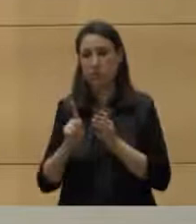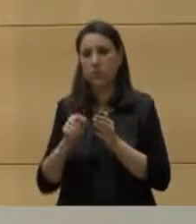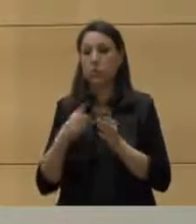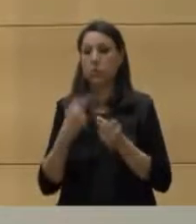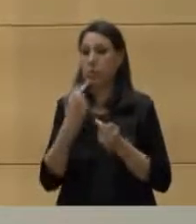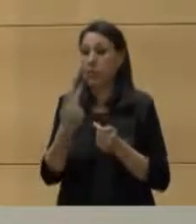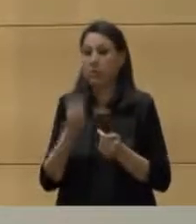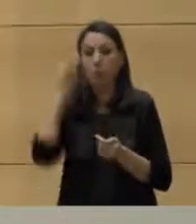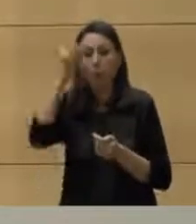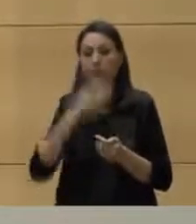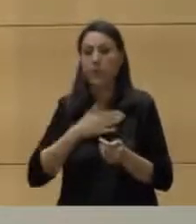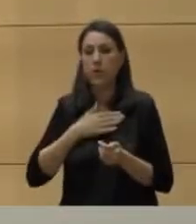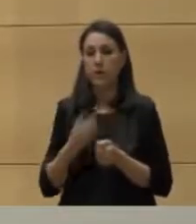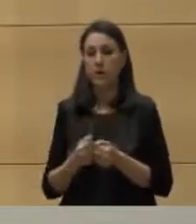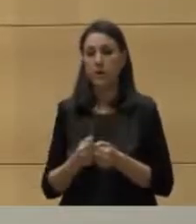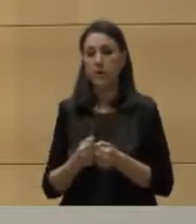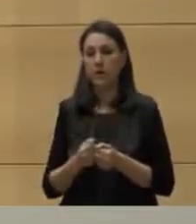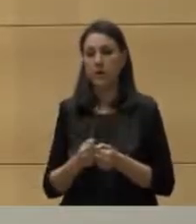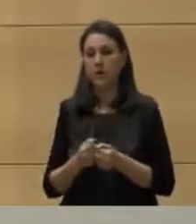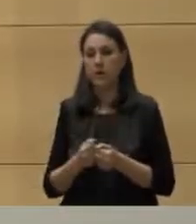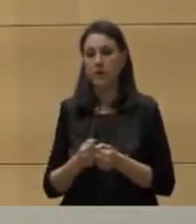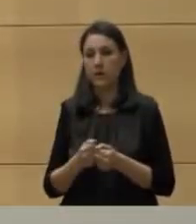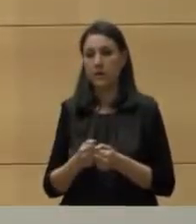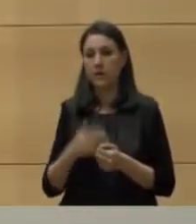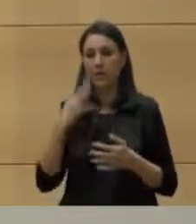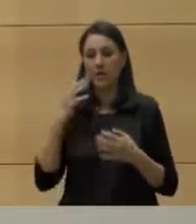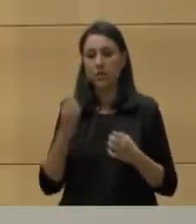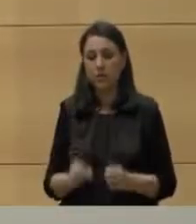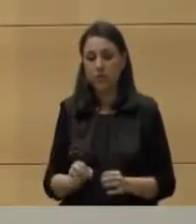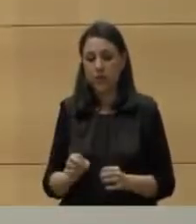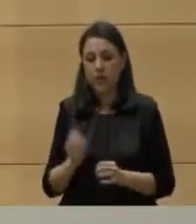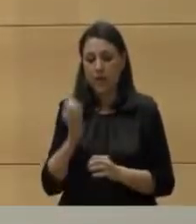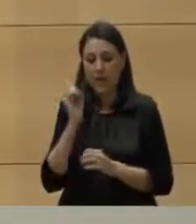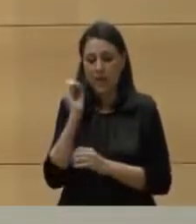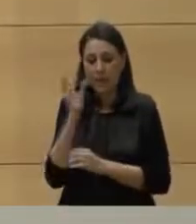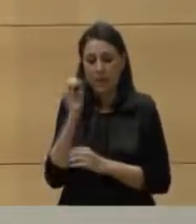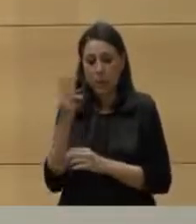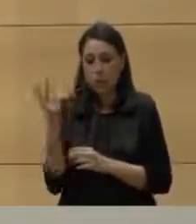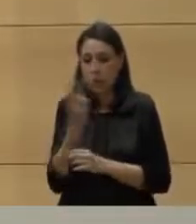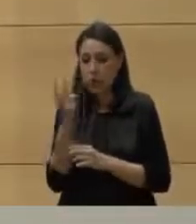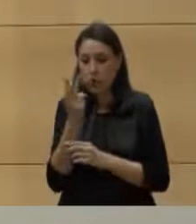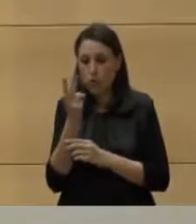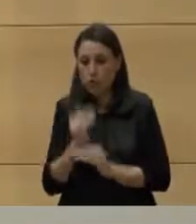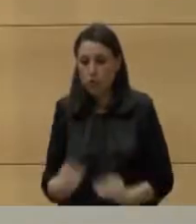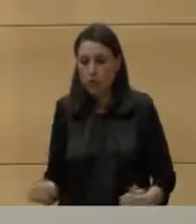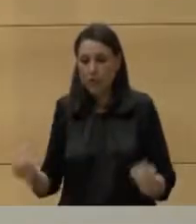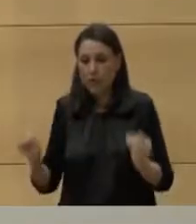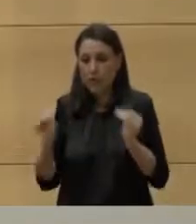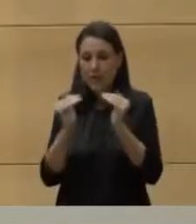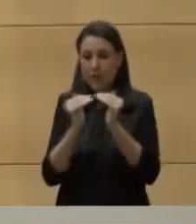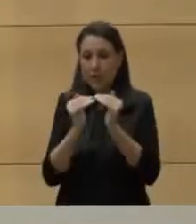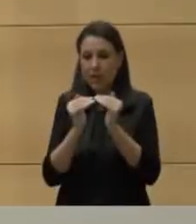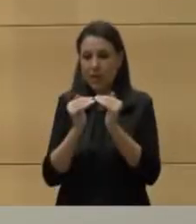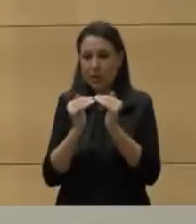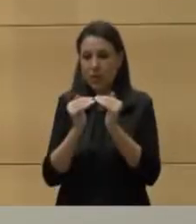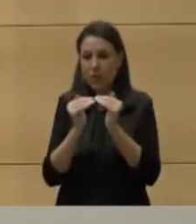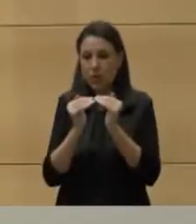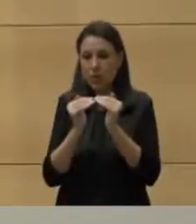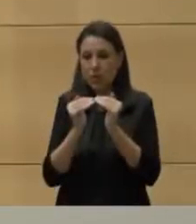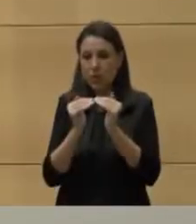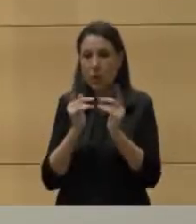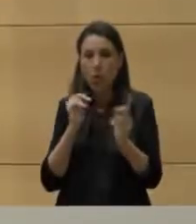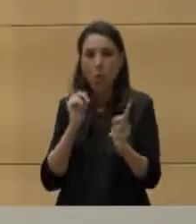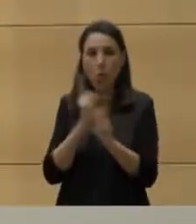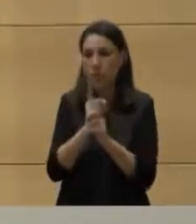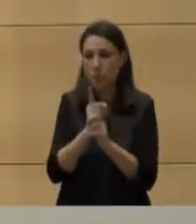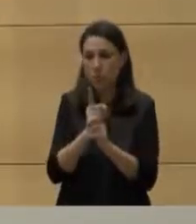opinión de que en absoluto son dos discursos idénticos. Es más, son contradictorios y totalmente